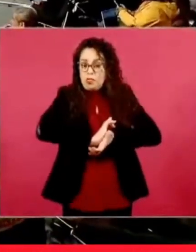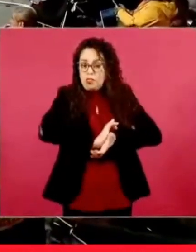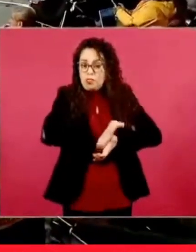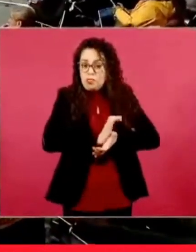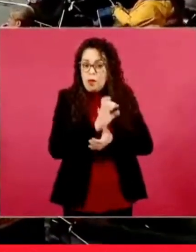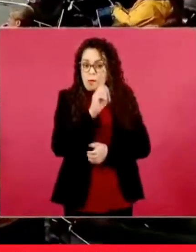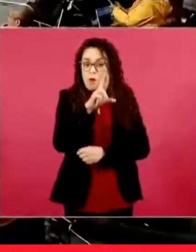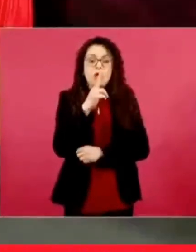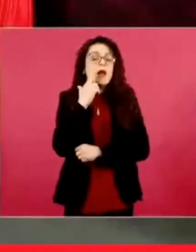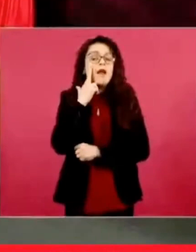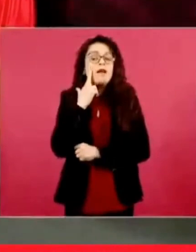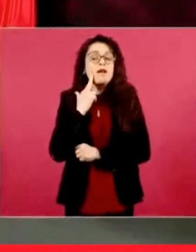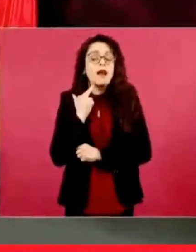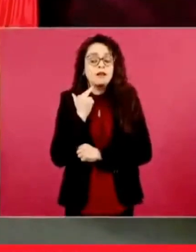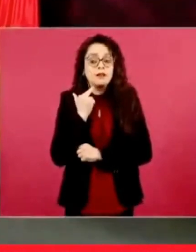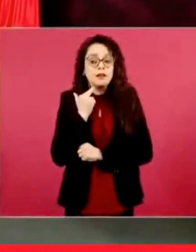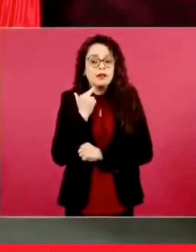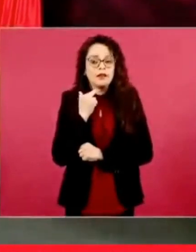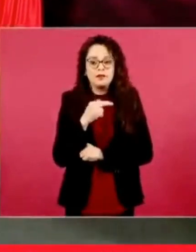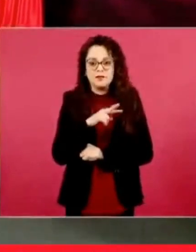estaba oculto.